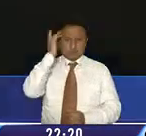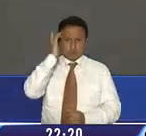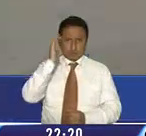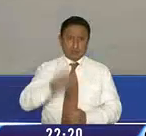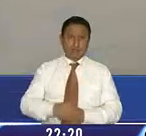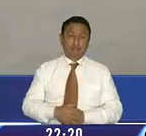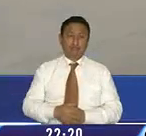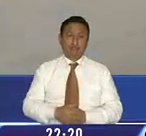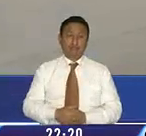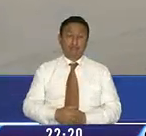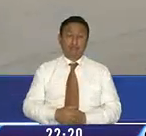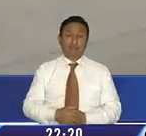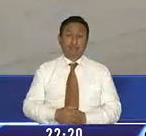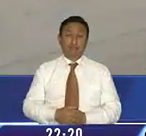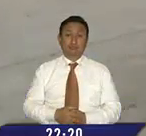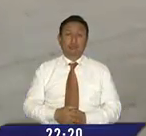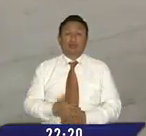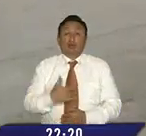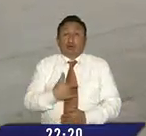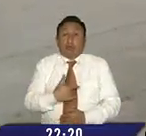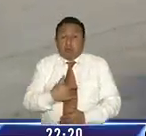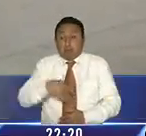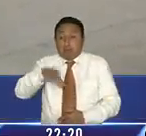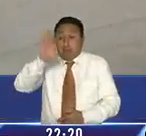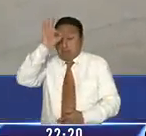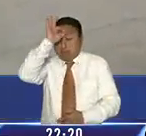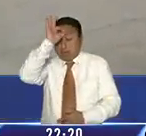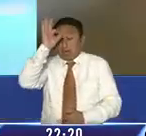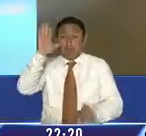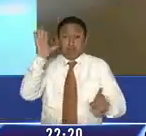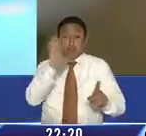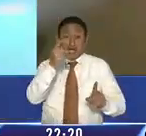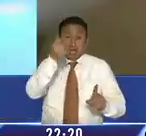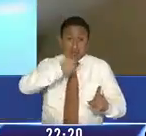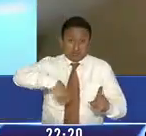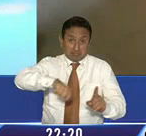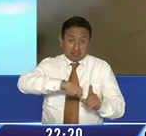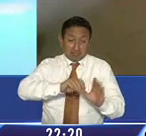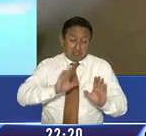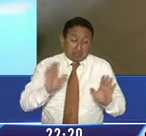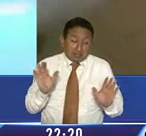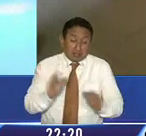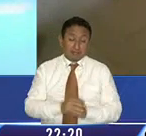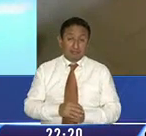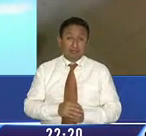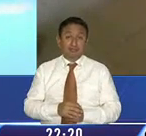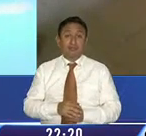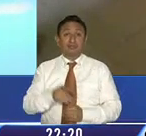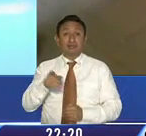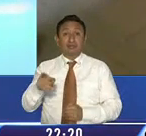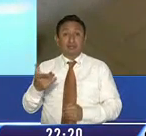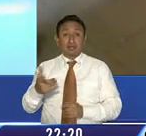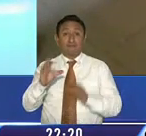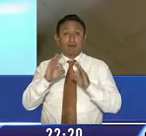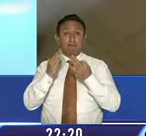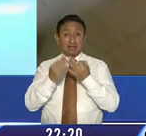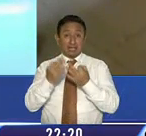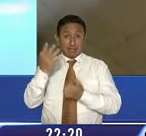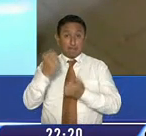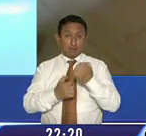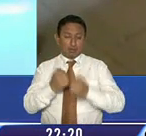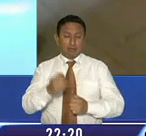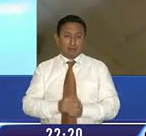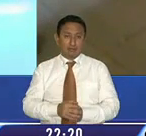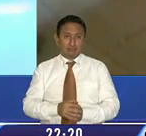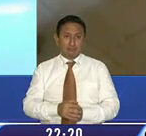preocupados. La verdad, no sé si es venganza, lo que sea, no sé. Que eso tiene que ir de familia, creo que es. Da